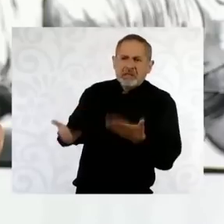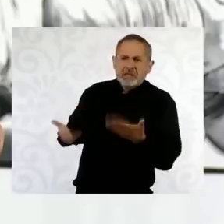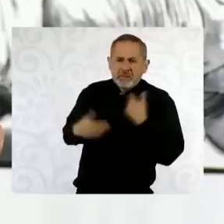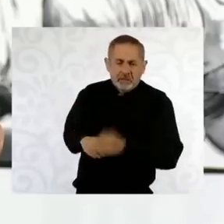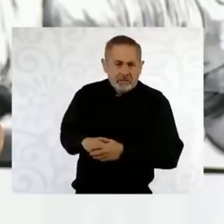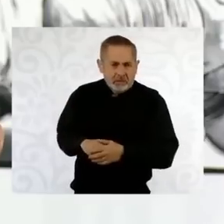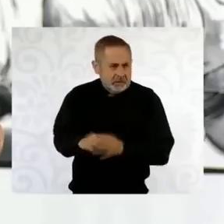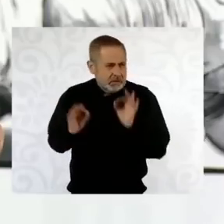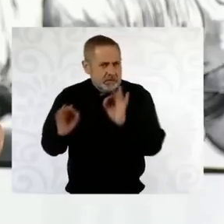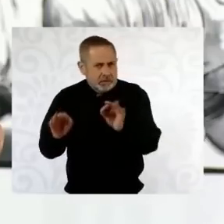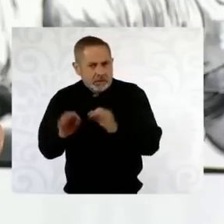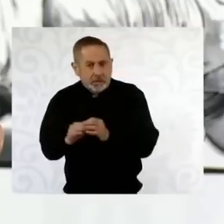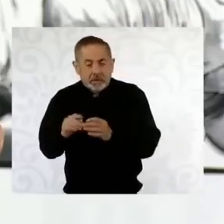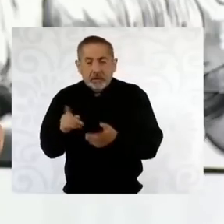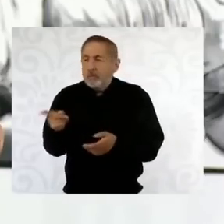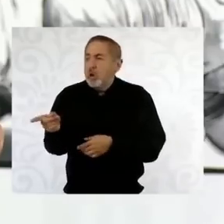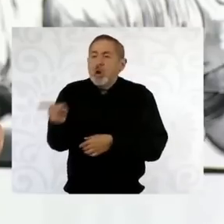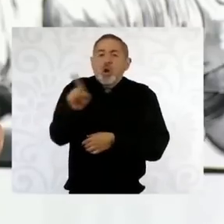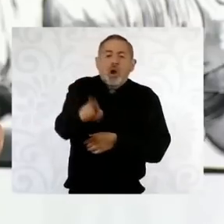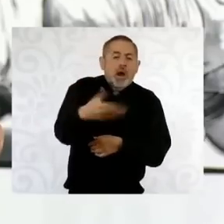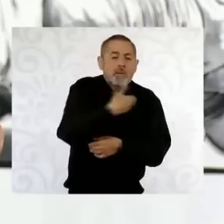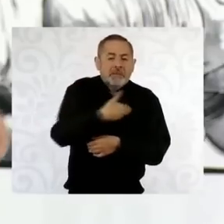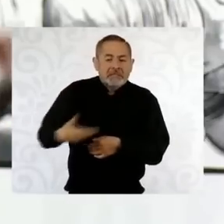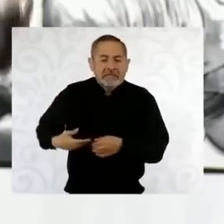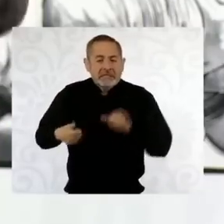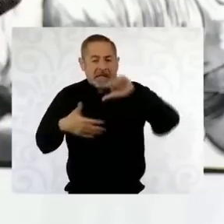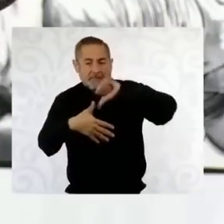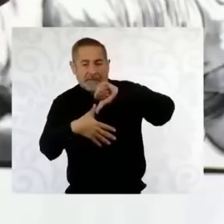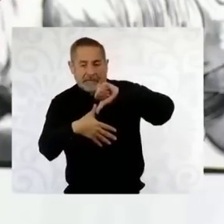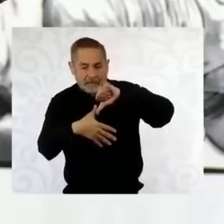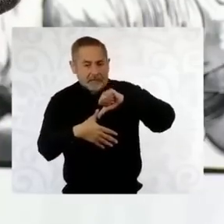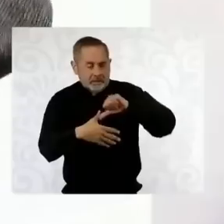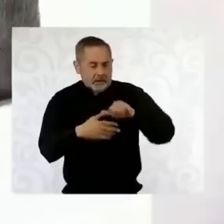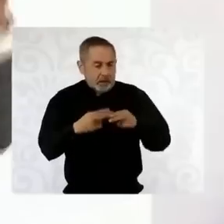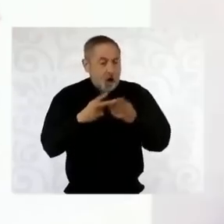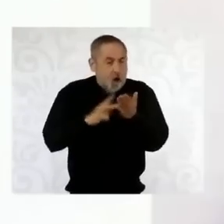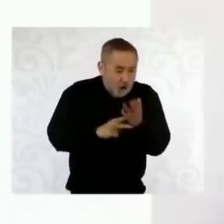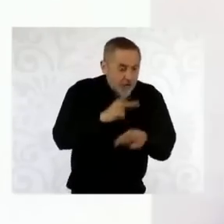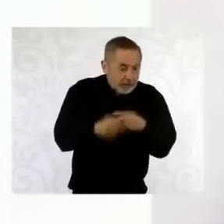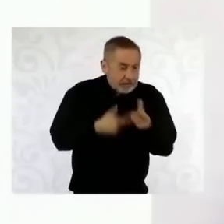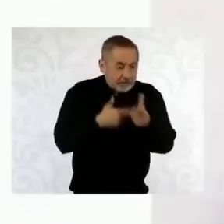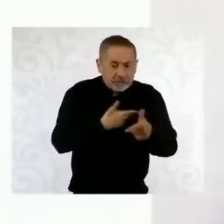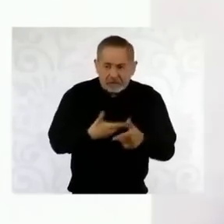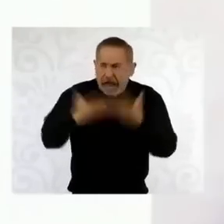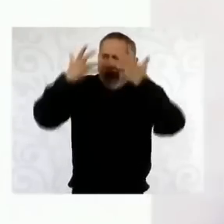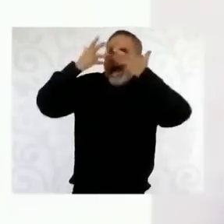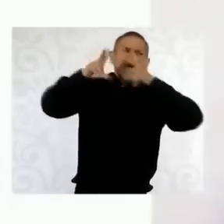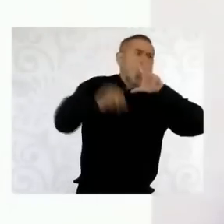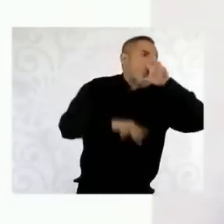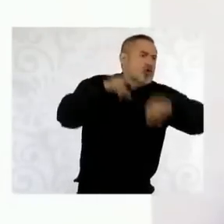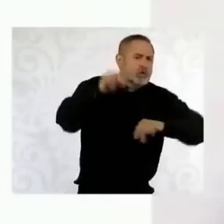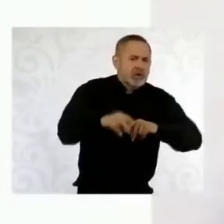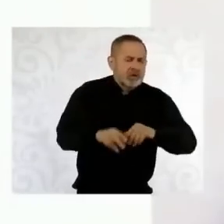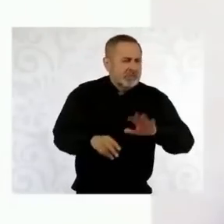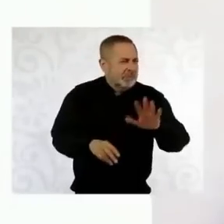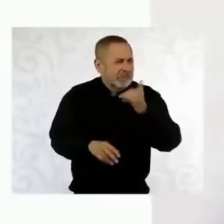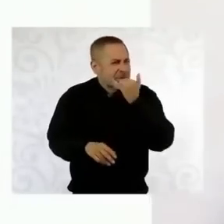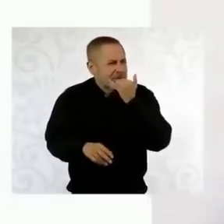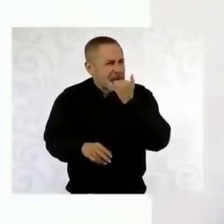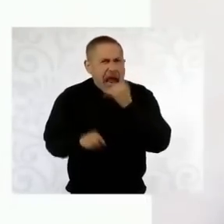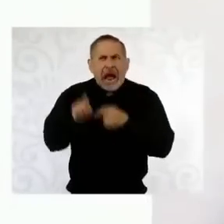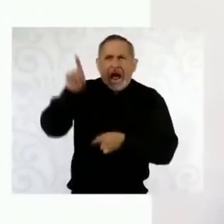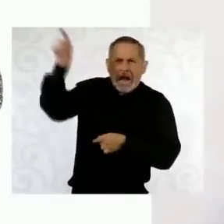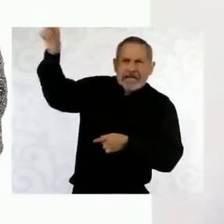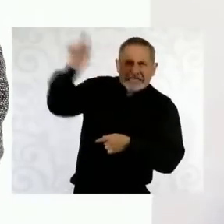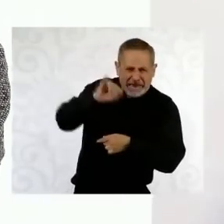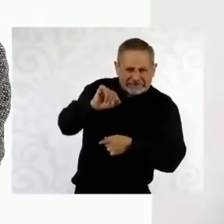pero había una reelección de un presidente en América Latina y ¡guau! Ahí donde se permite la